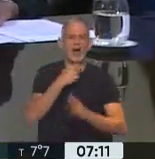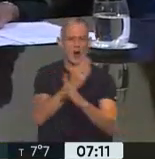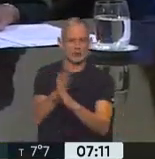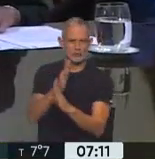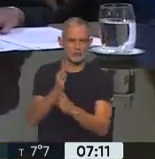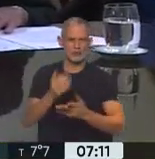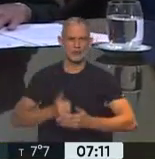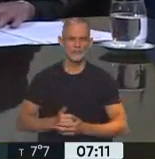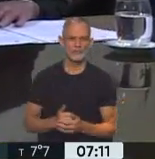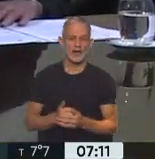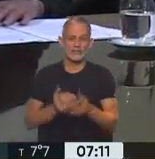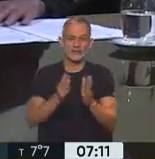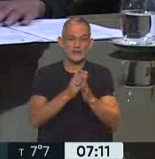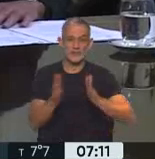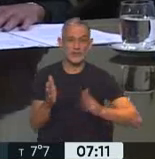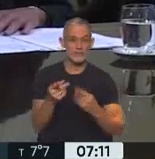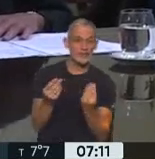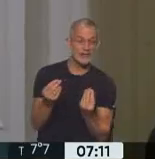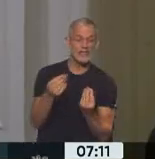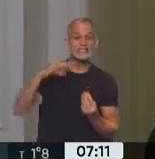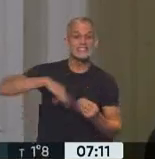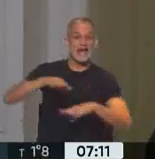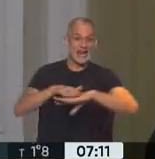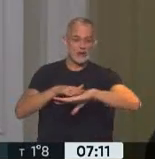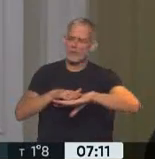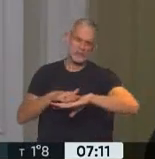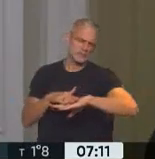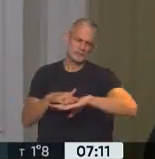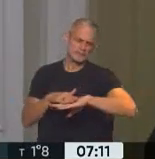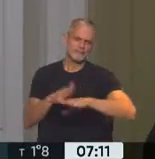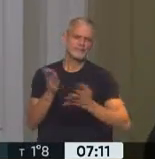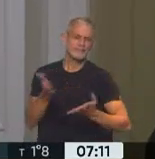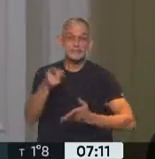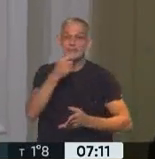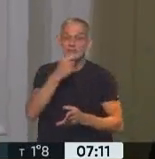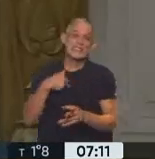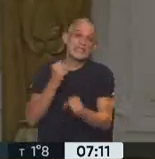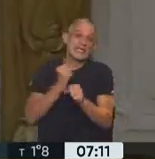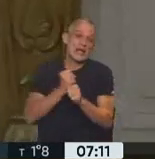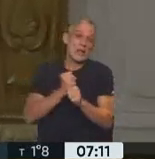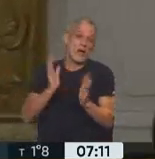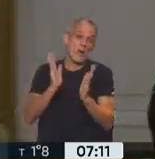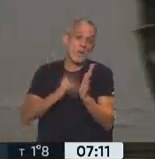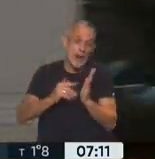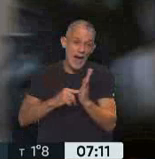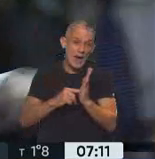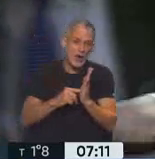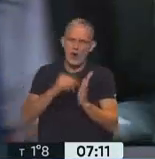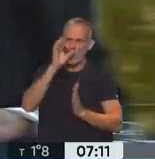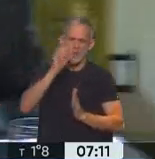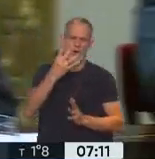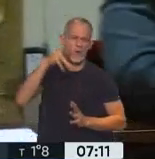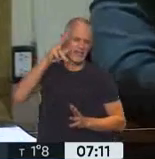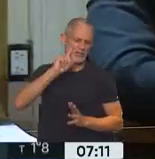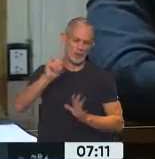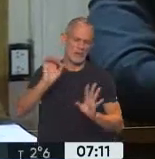lo importante, en la Argentina casi nadie cobra el salario mínimo, porque si estás en un trabajo en relación de dependencia nunca son